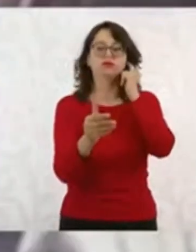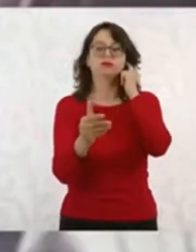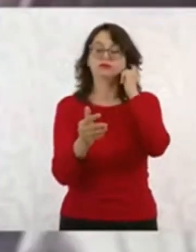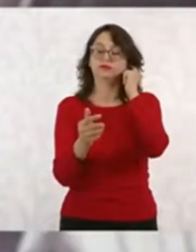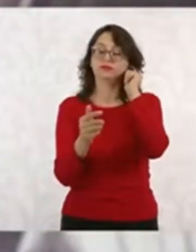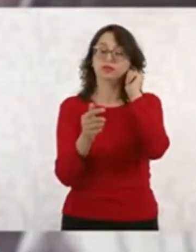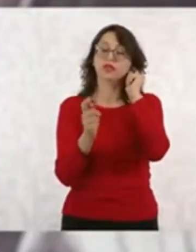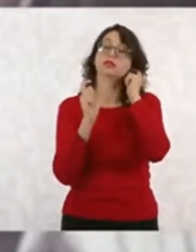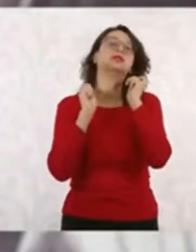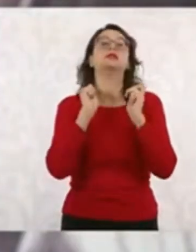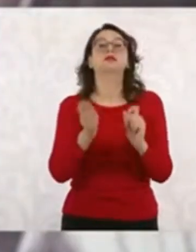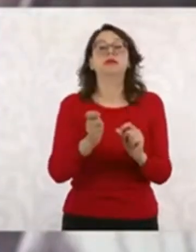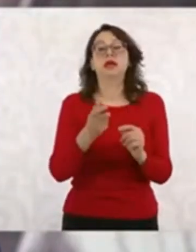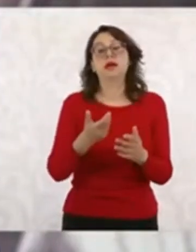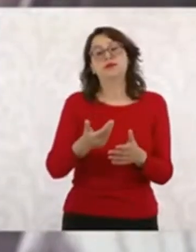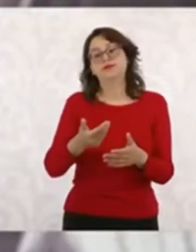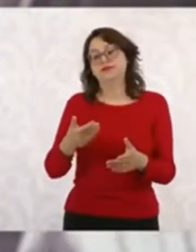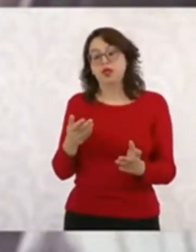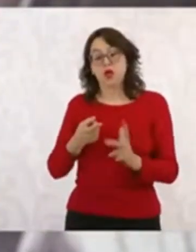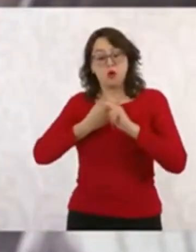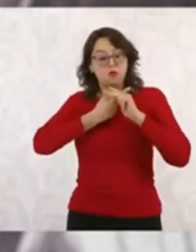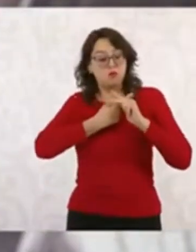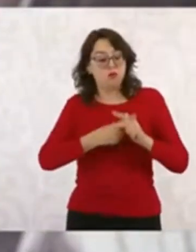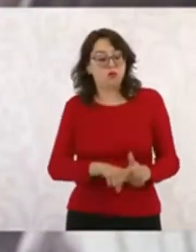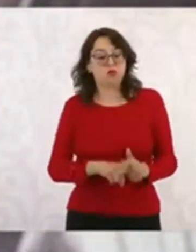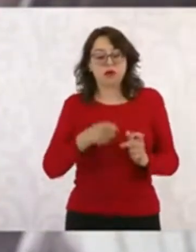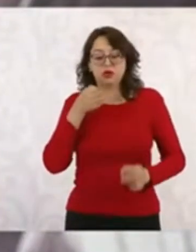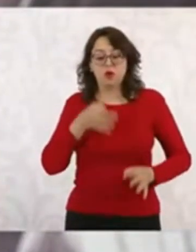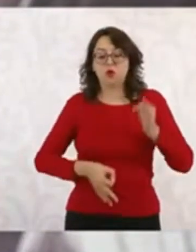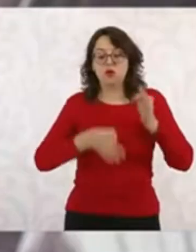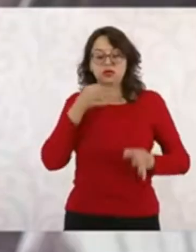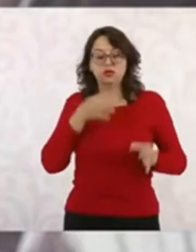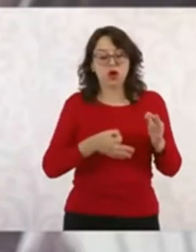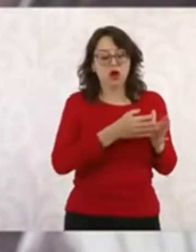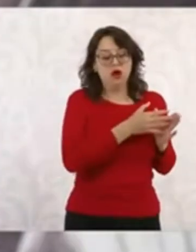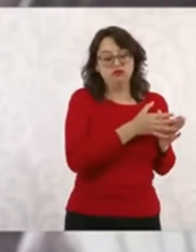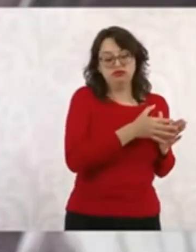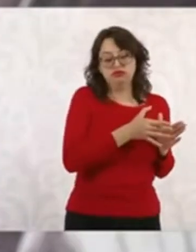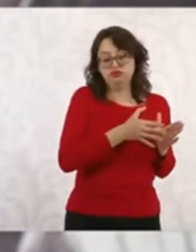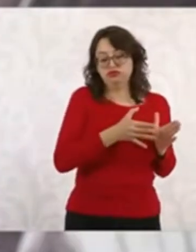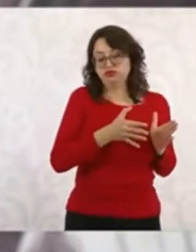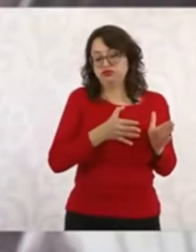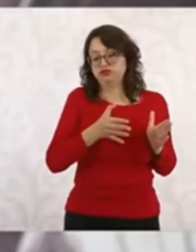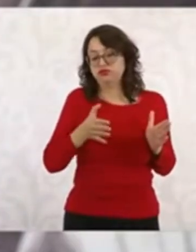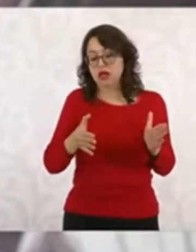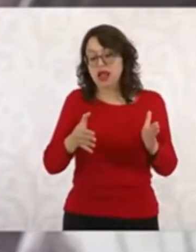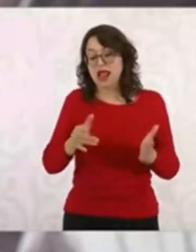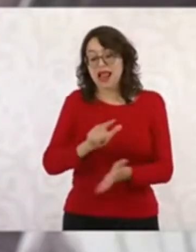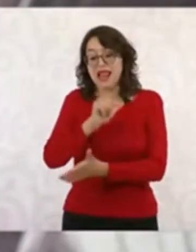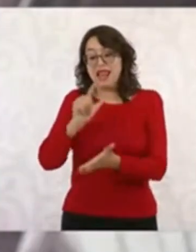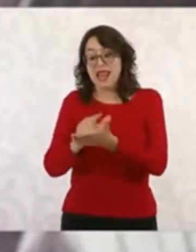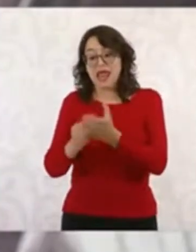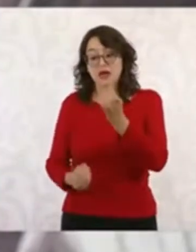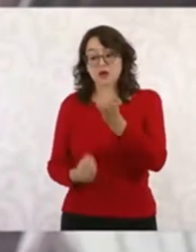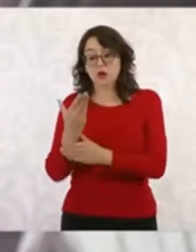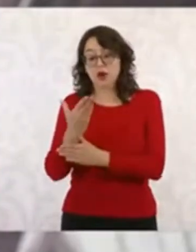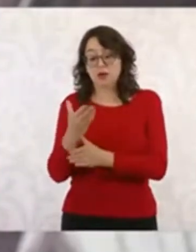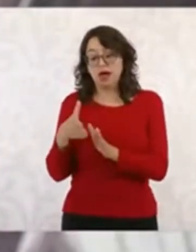actuaciones previas, a los actos previos a la entrada en vigor de la ley. El legislador puede